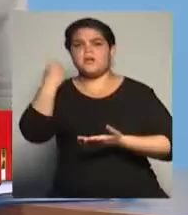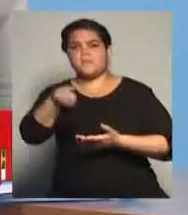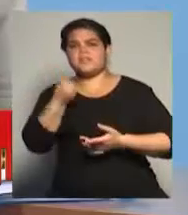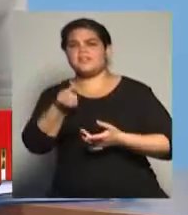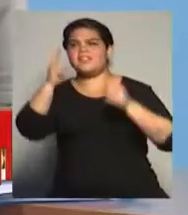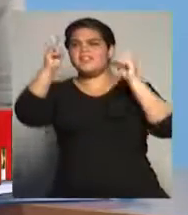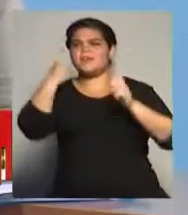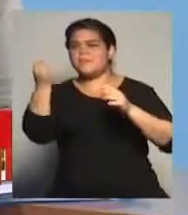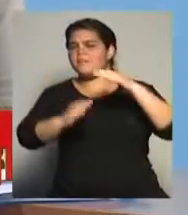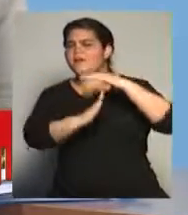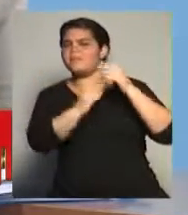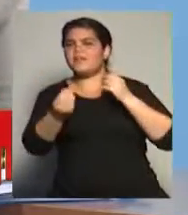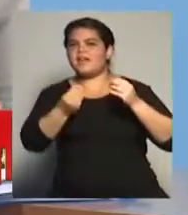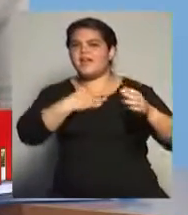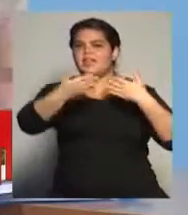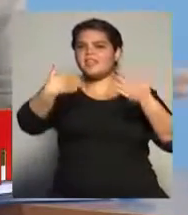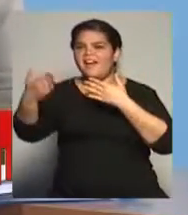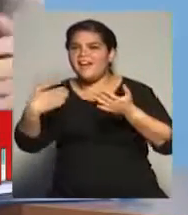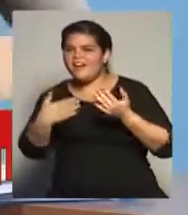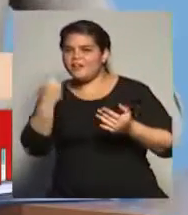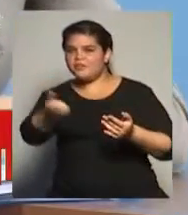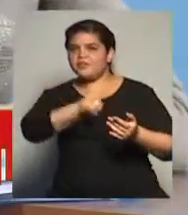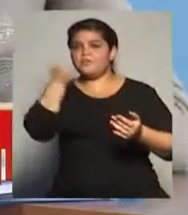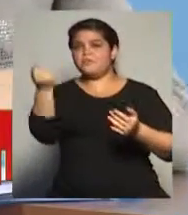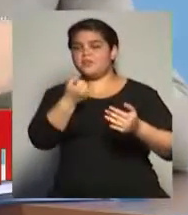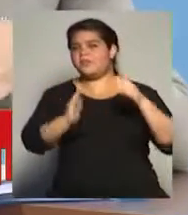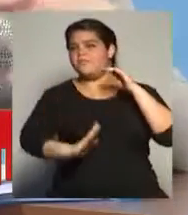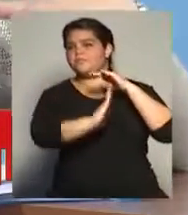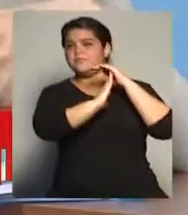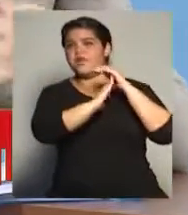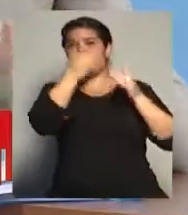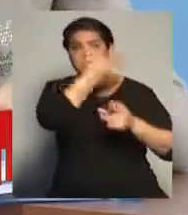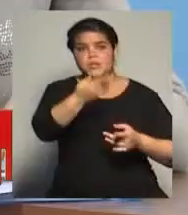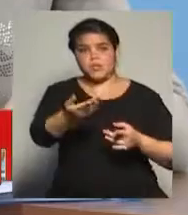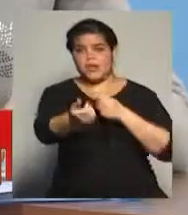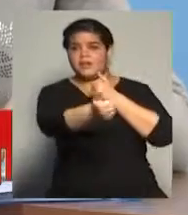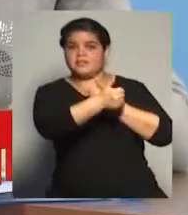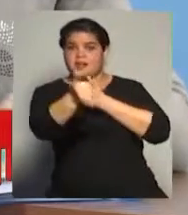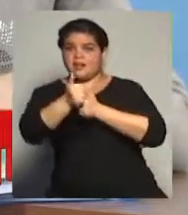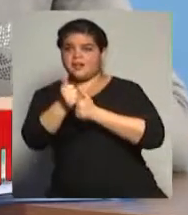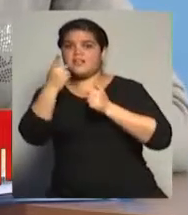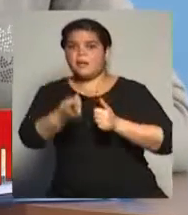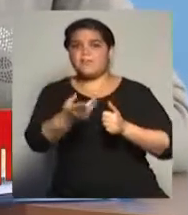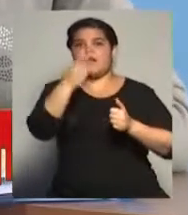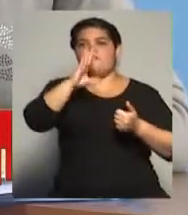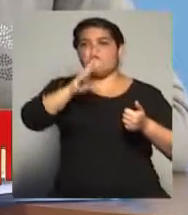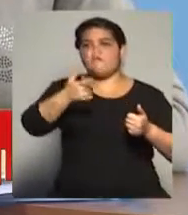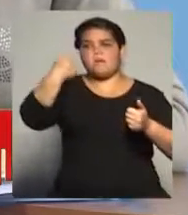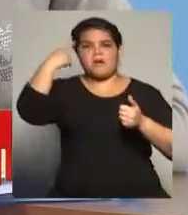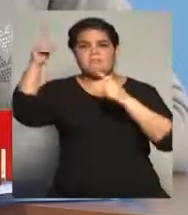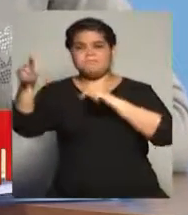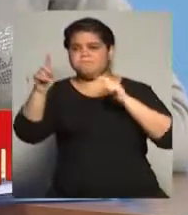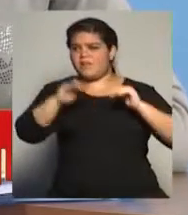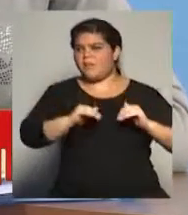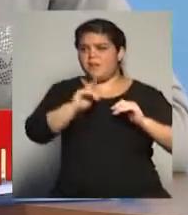solamente con la gente que se va encontrando a su paso, sino propiciándolo con gente que no piensa igual. Exacto. Digamos que es una de las